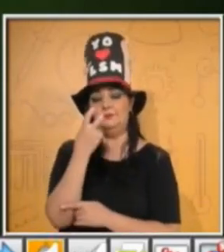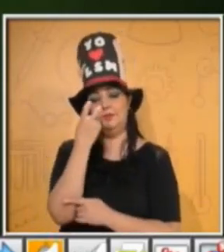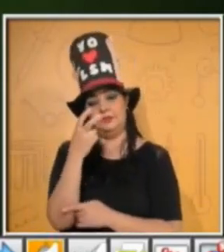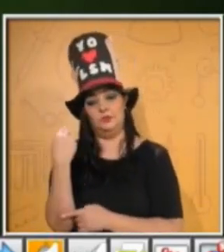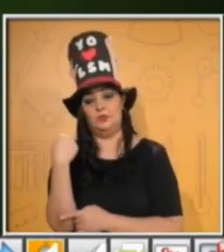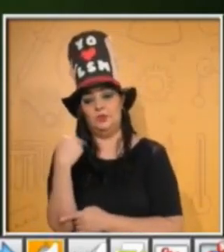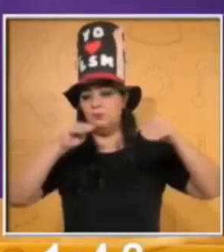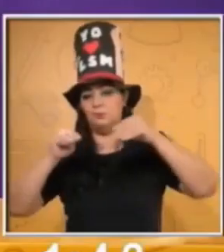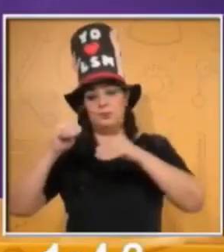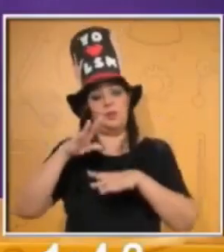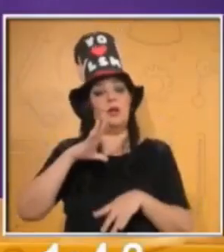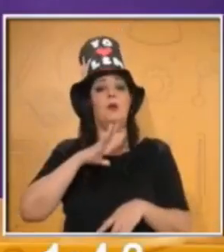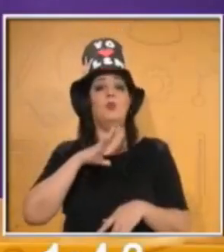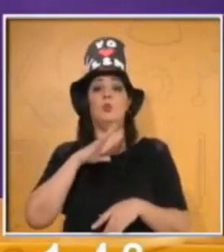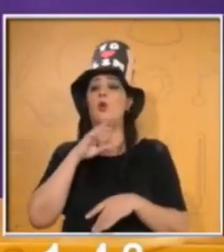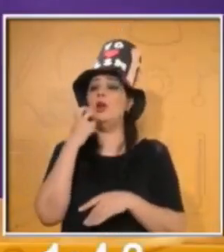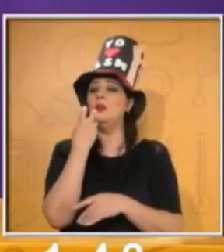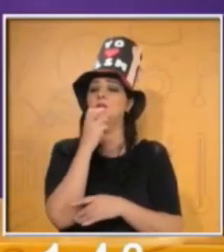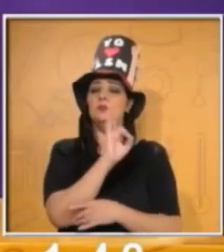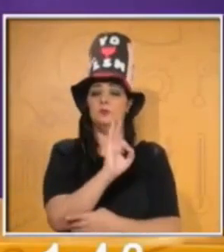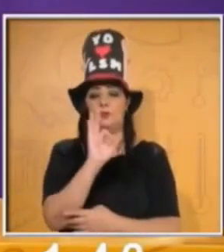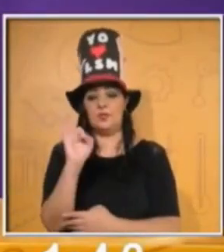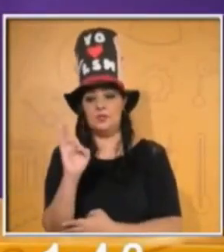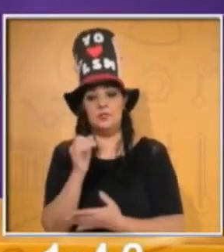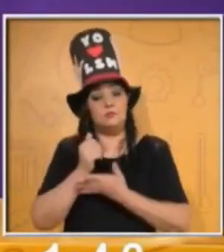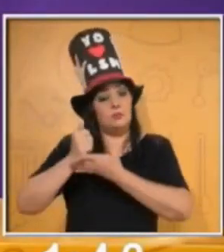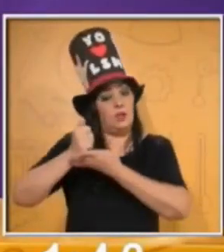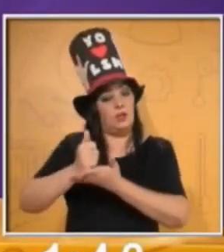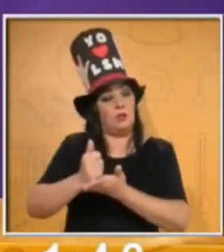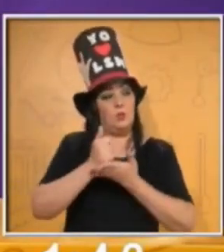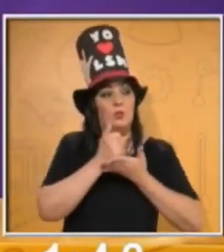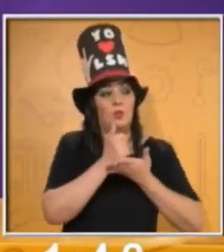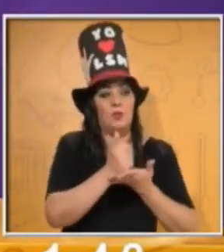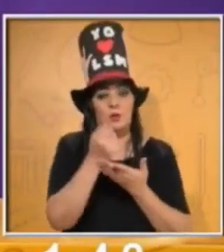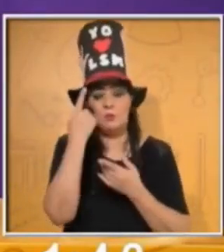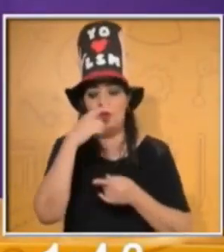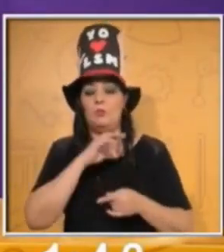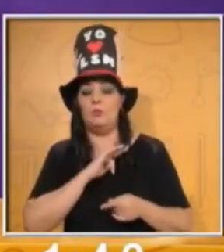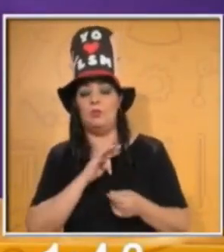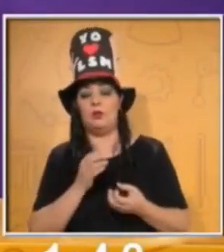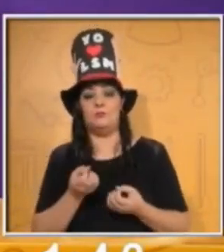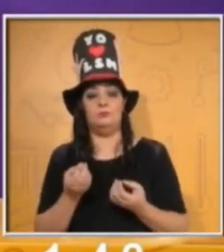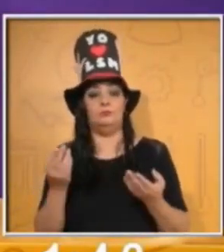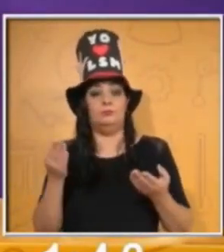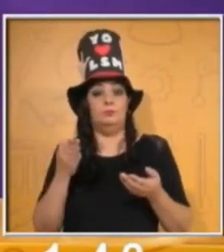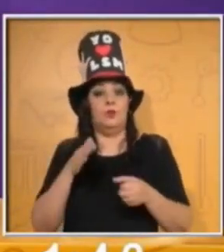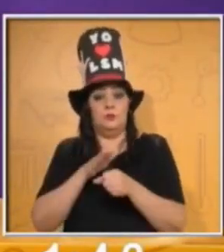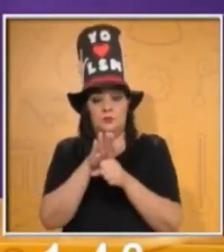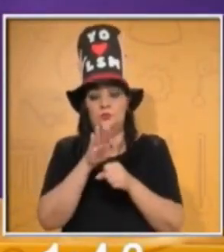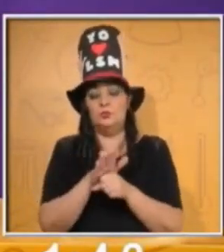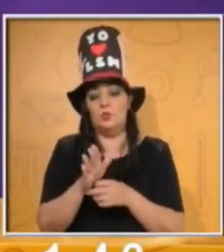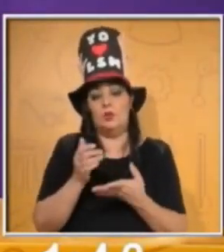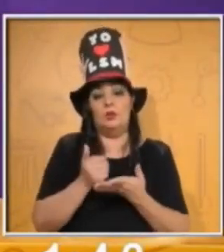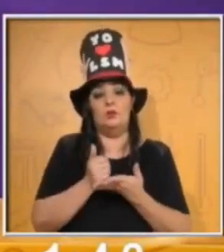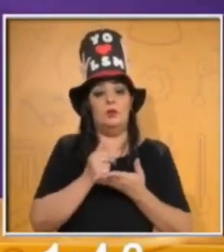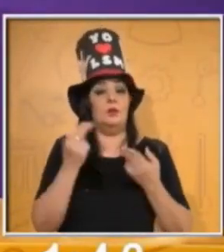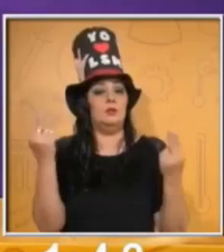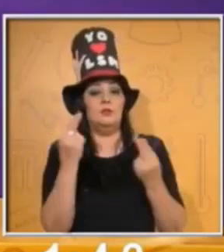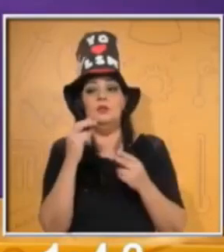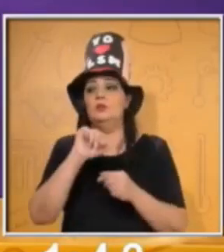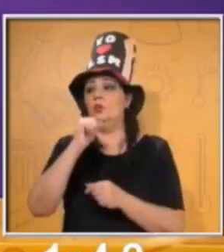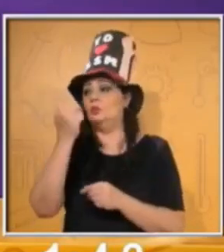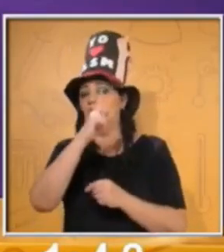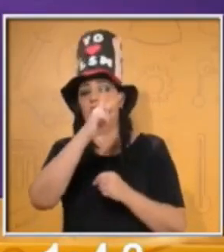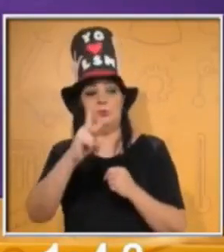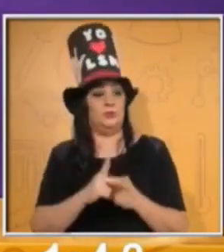llamó milagro. Esa época y contribuyeron a satisfacer las necesidades de otros países. Hubo un